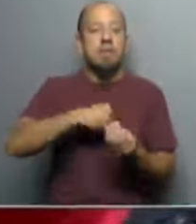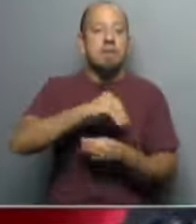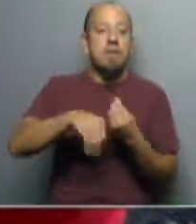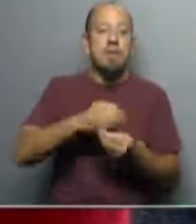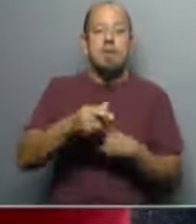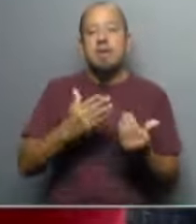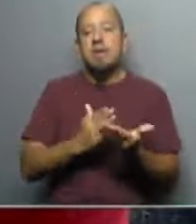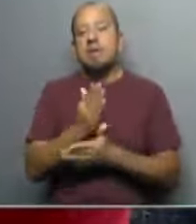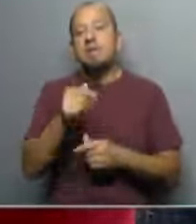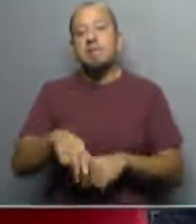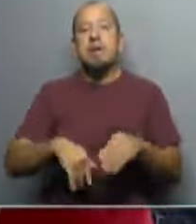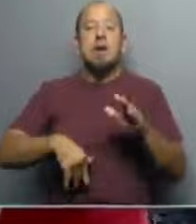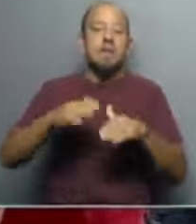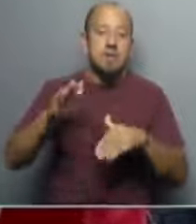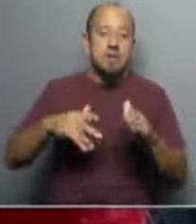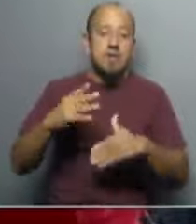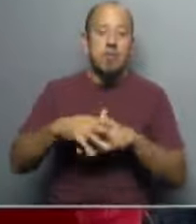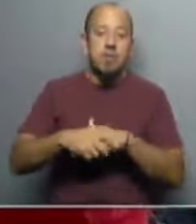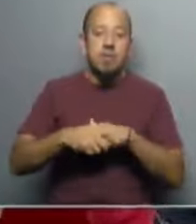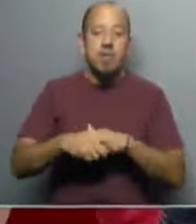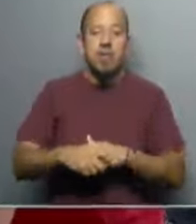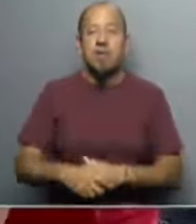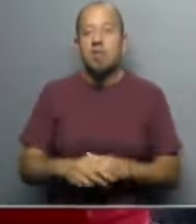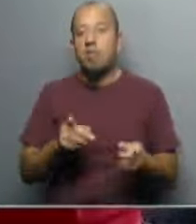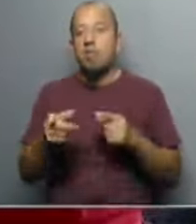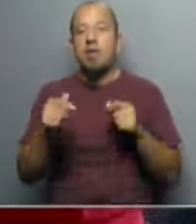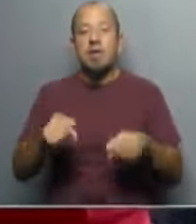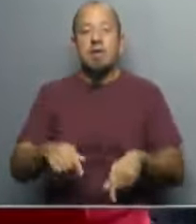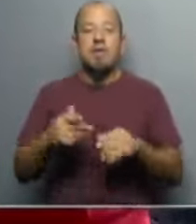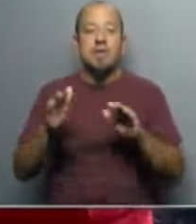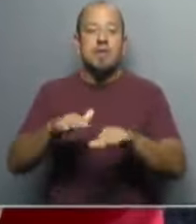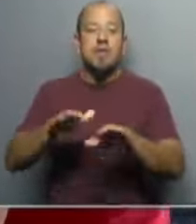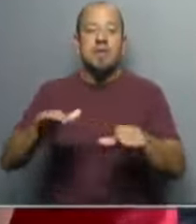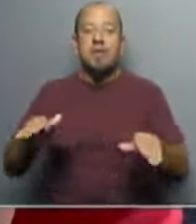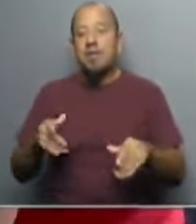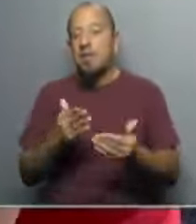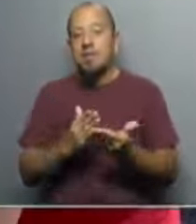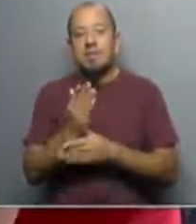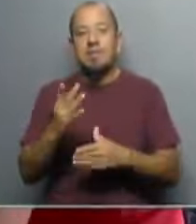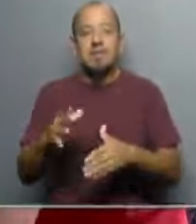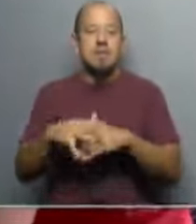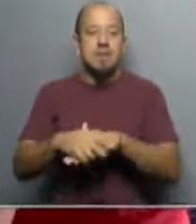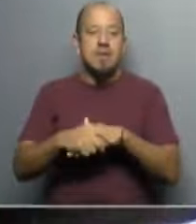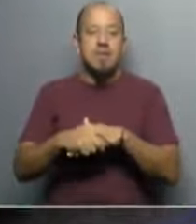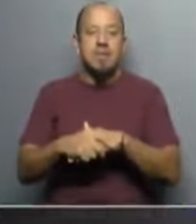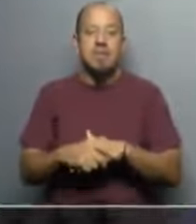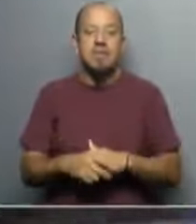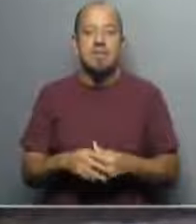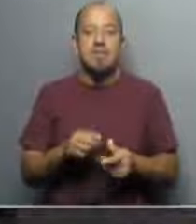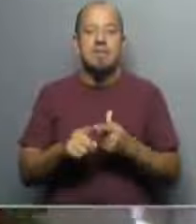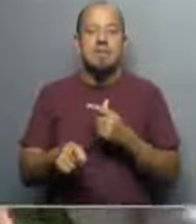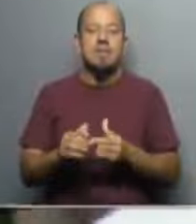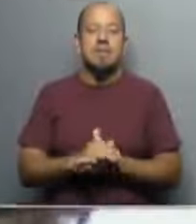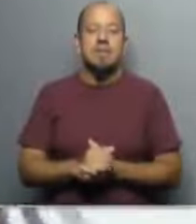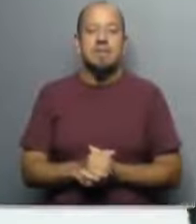siempre. A veces venimos con amiguitos, ¿sí? Y si no, se hacen amigos acá, porque los niños enseguida... Se asocian y